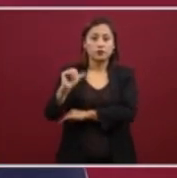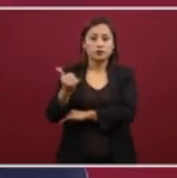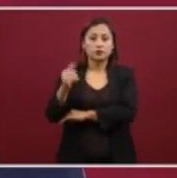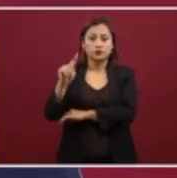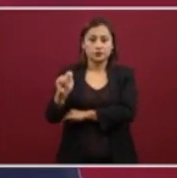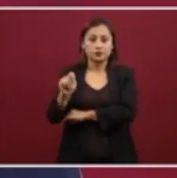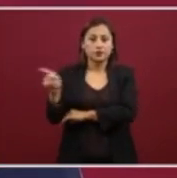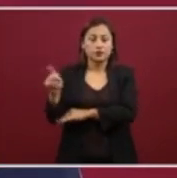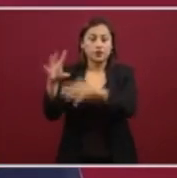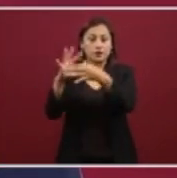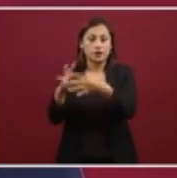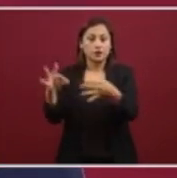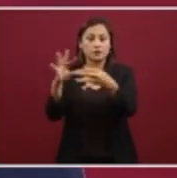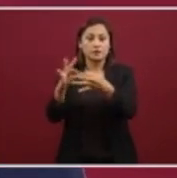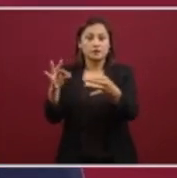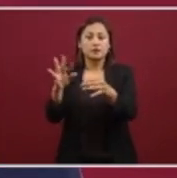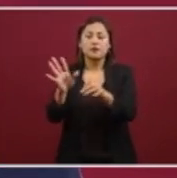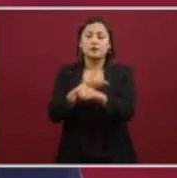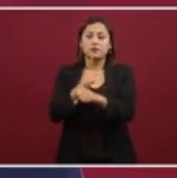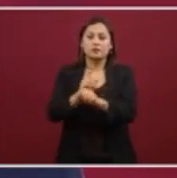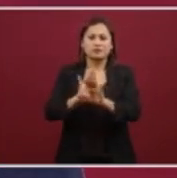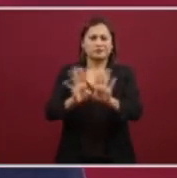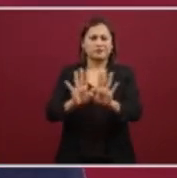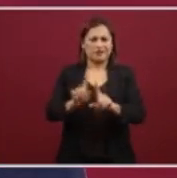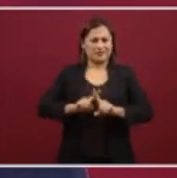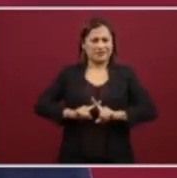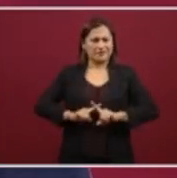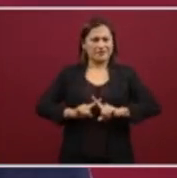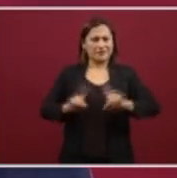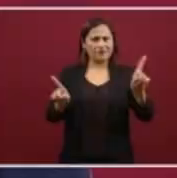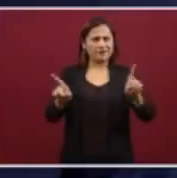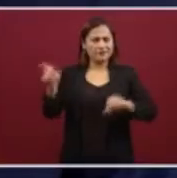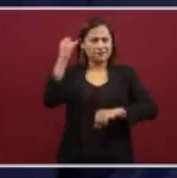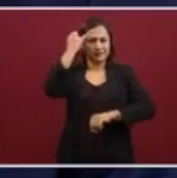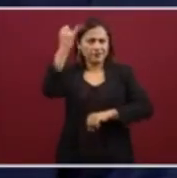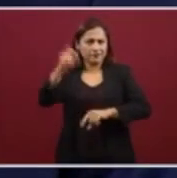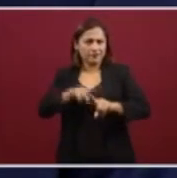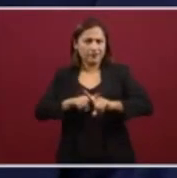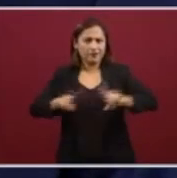porque es exactamente lo contrario. Los que estaban